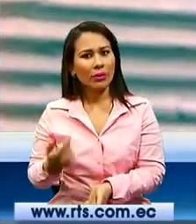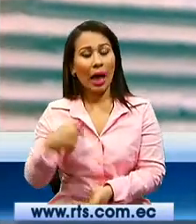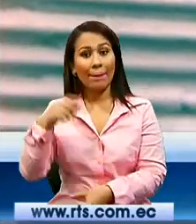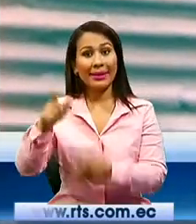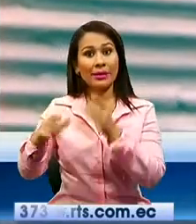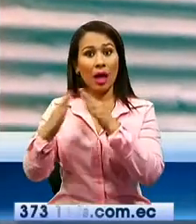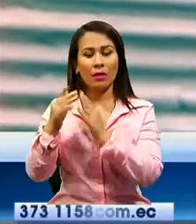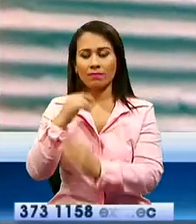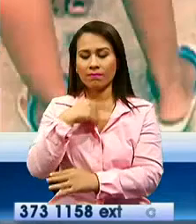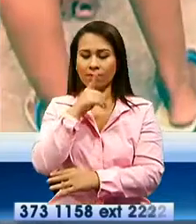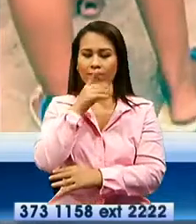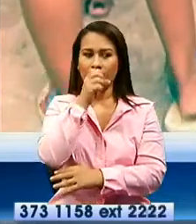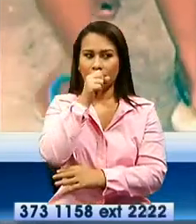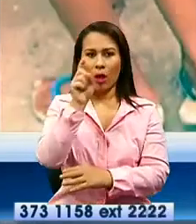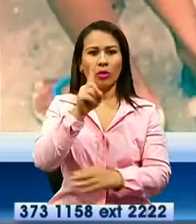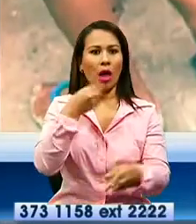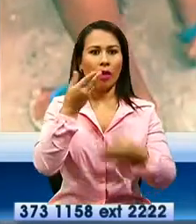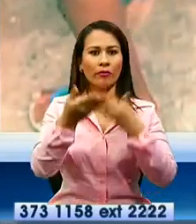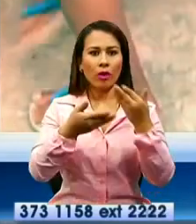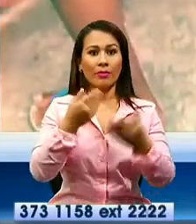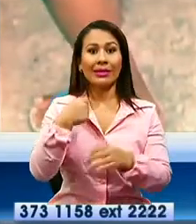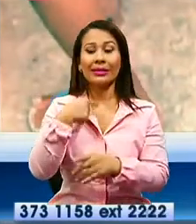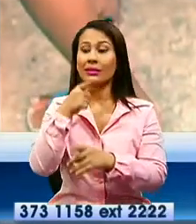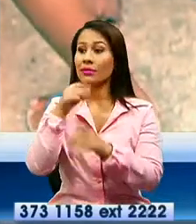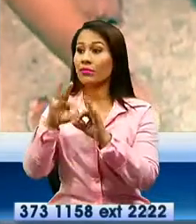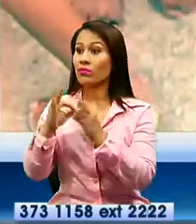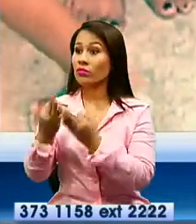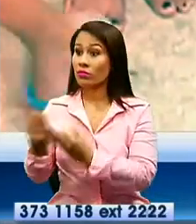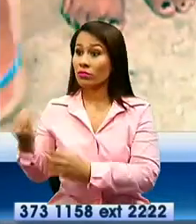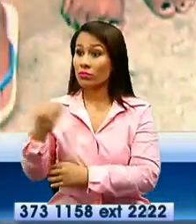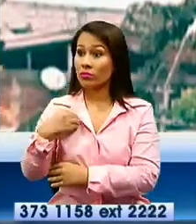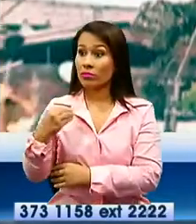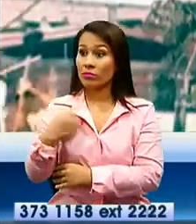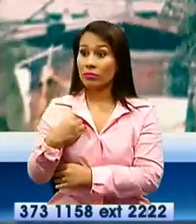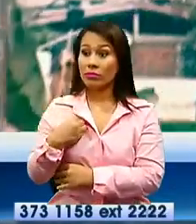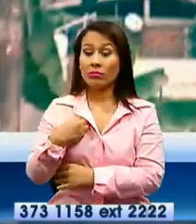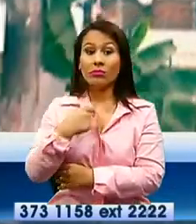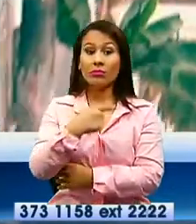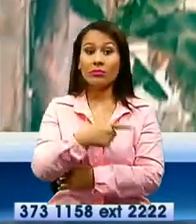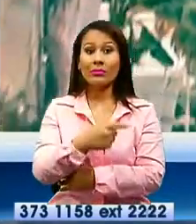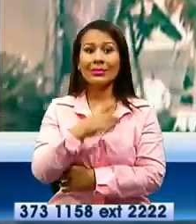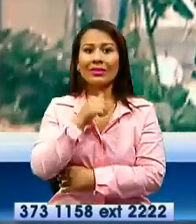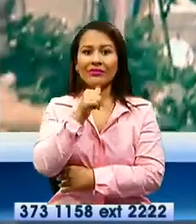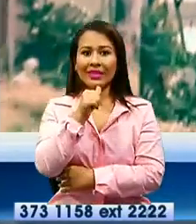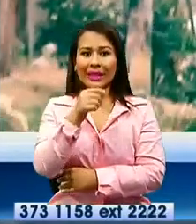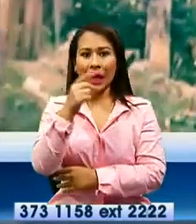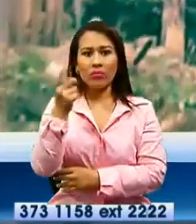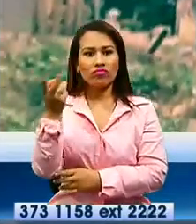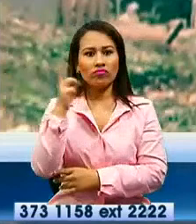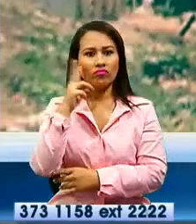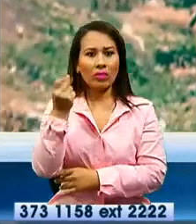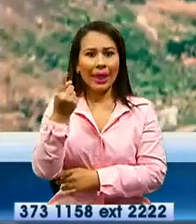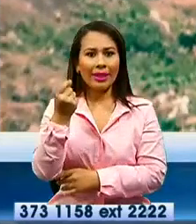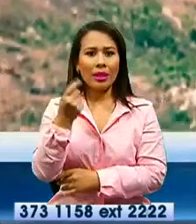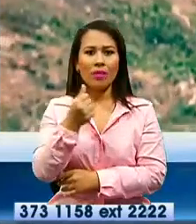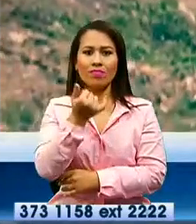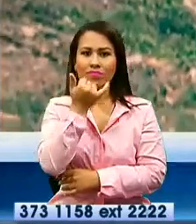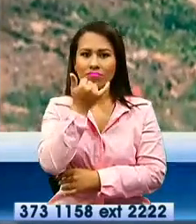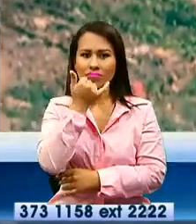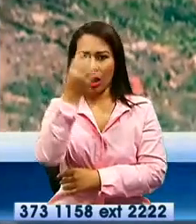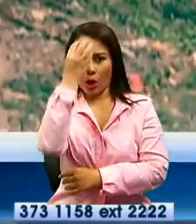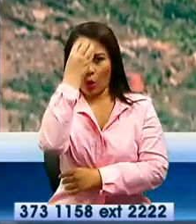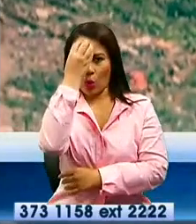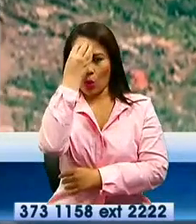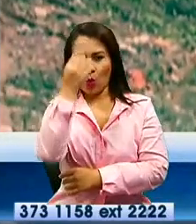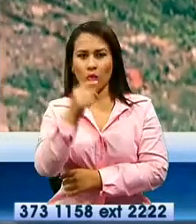en torno al tema. No así los familiares de los aprehendidos, quienes respaldan la teoría de una supuesta mala conducta